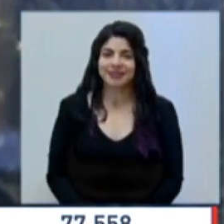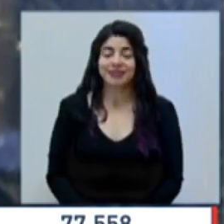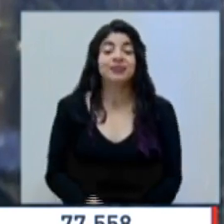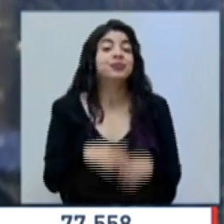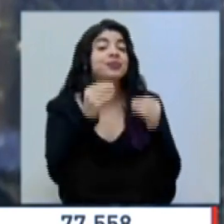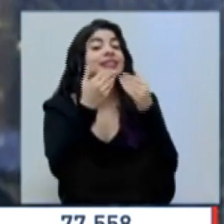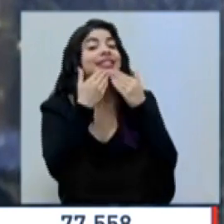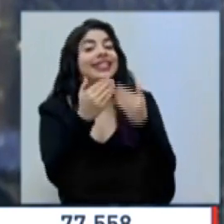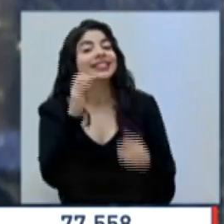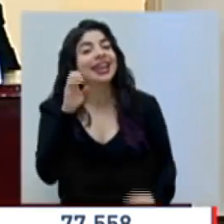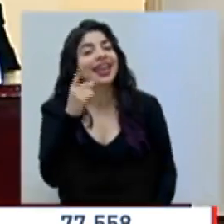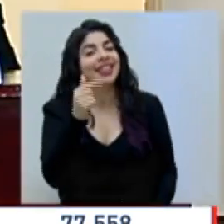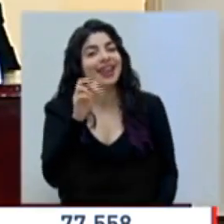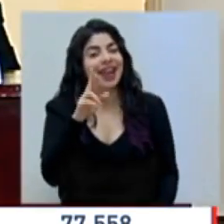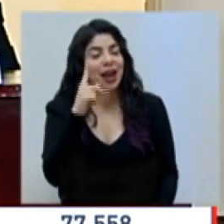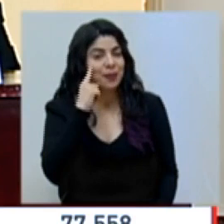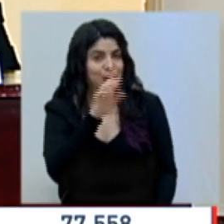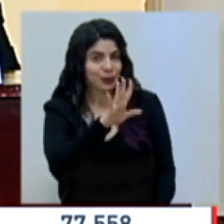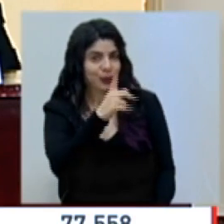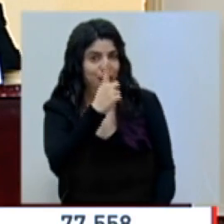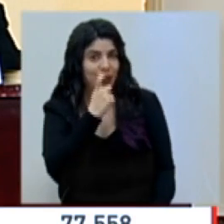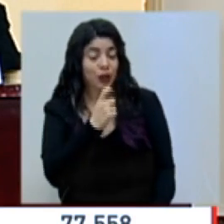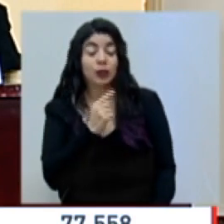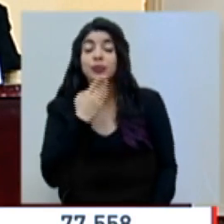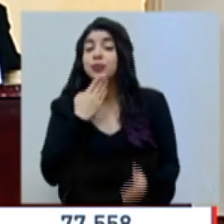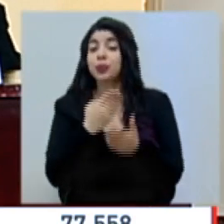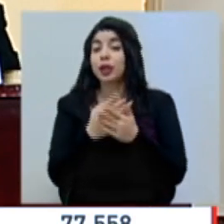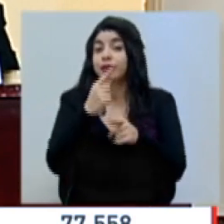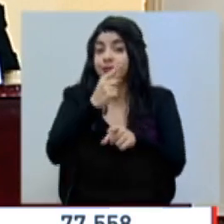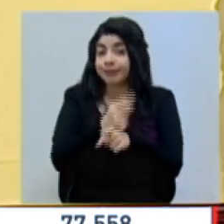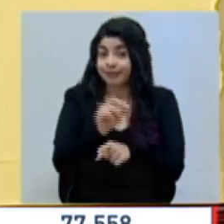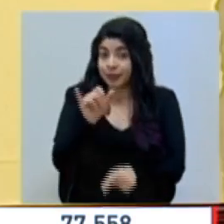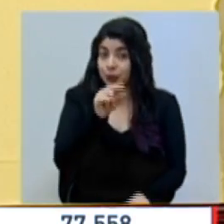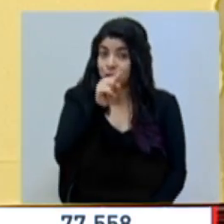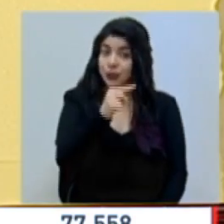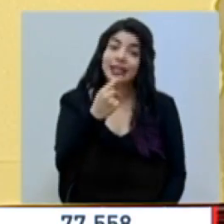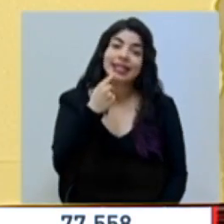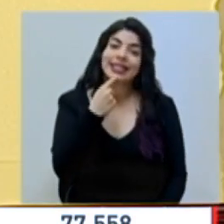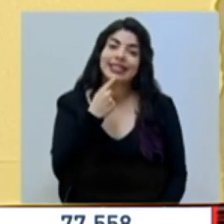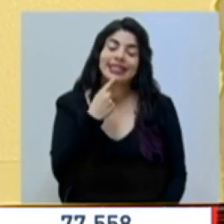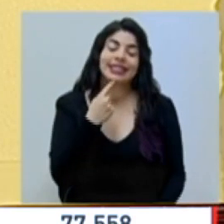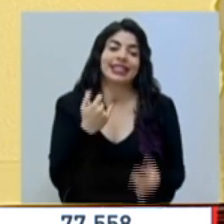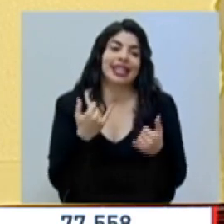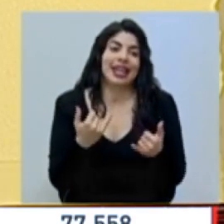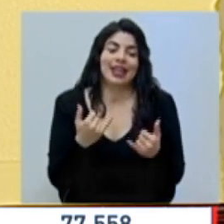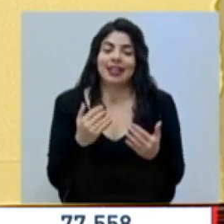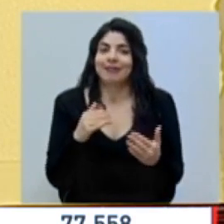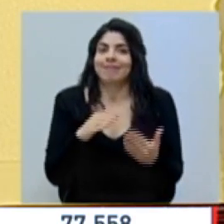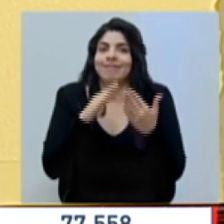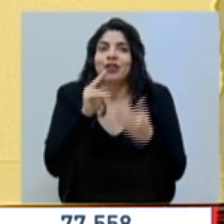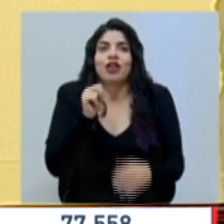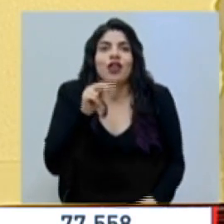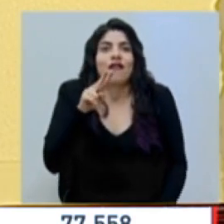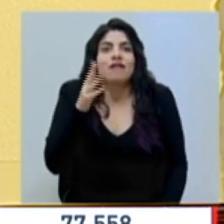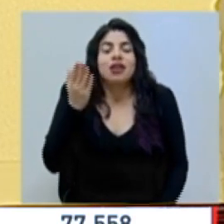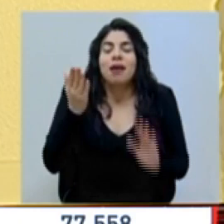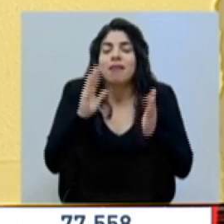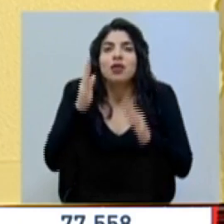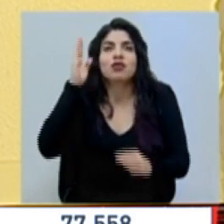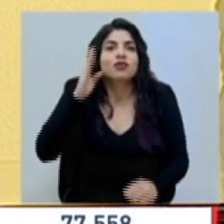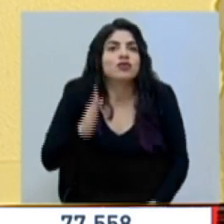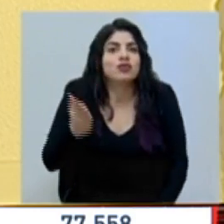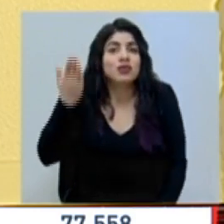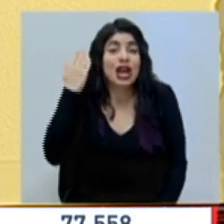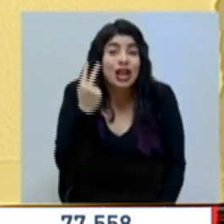Muchas gracias, don Edgar, por su consulta. Bueno, efectivamente, como usted lo dijo, estamos ante un noviembre inédito.